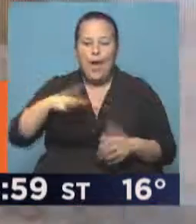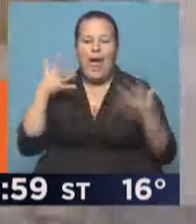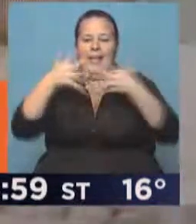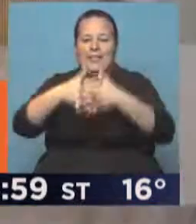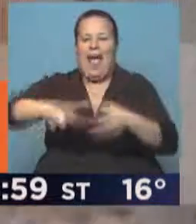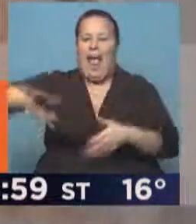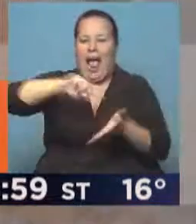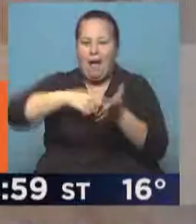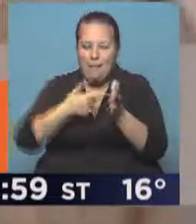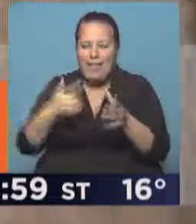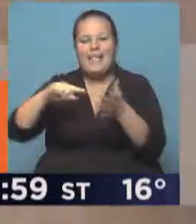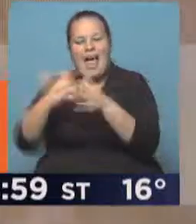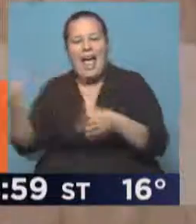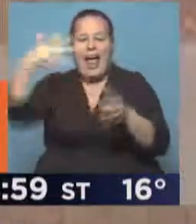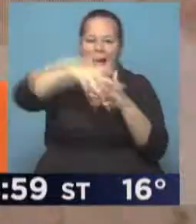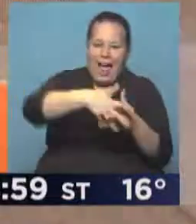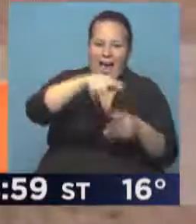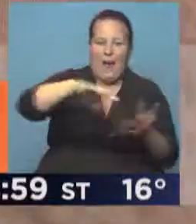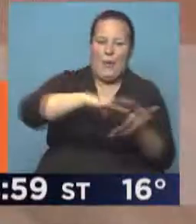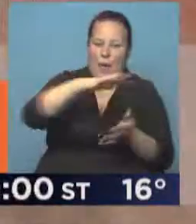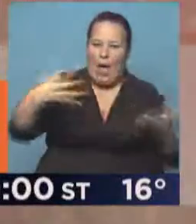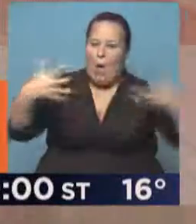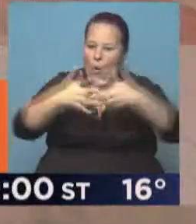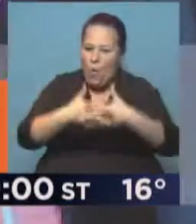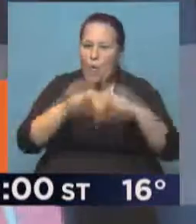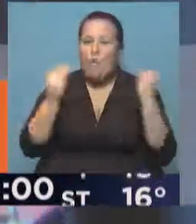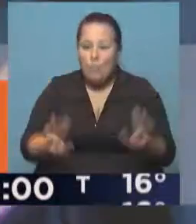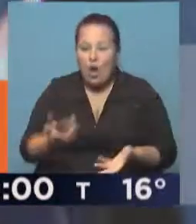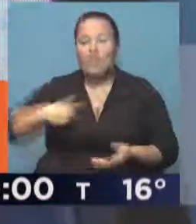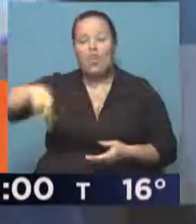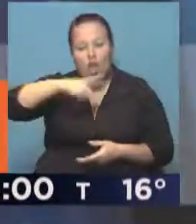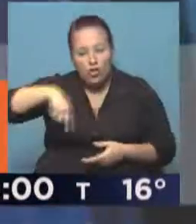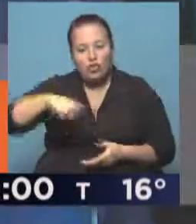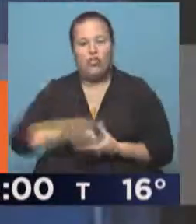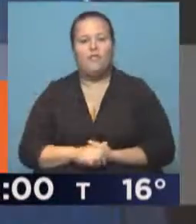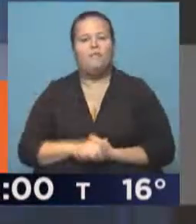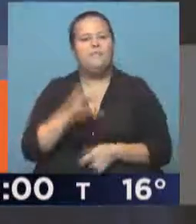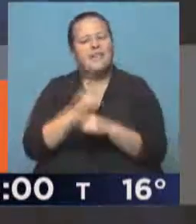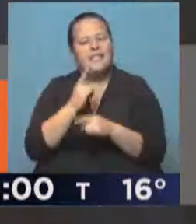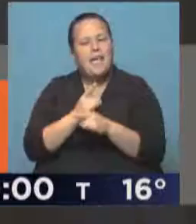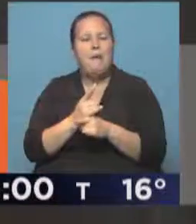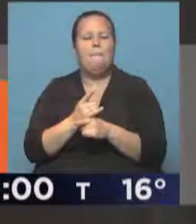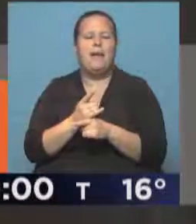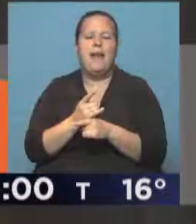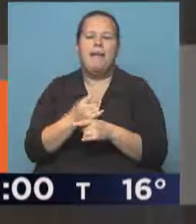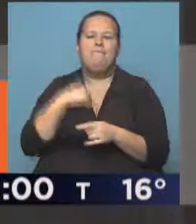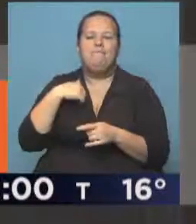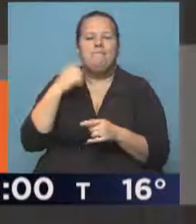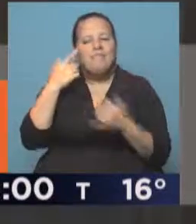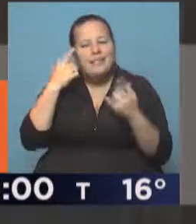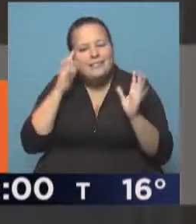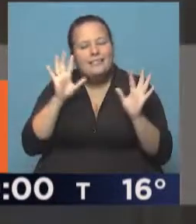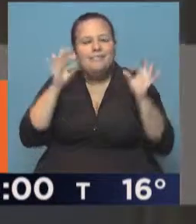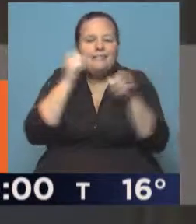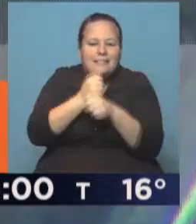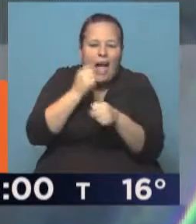ciudad en la ciudad se integre al barrio porque por eso nosotros siempre tuvimos esa delicadeza o